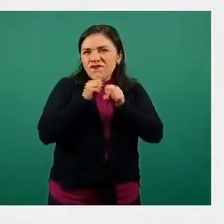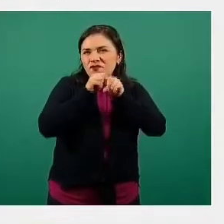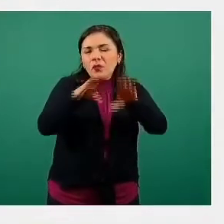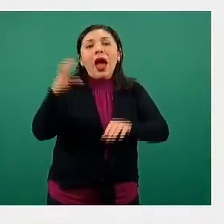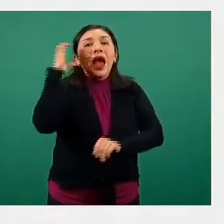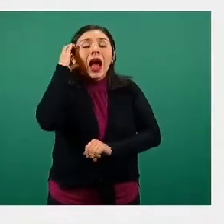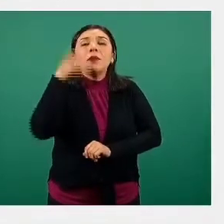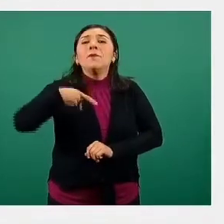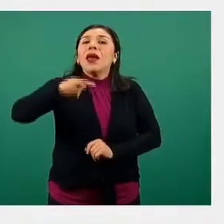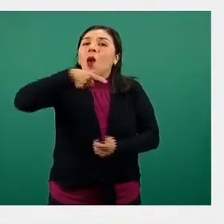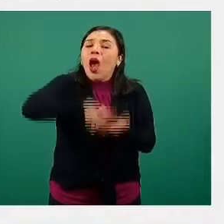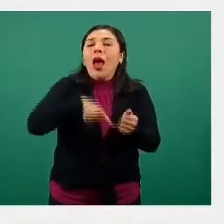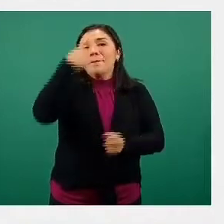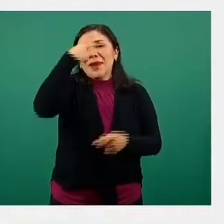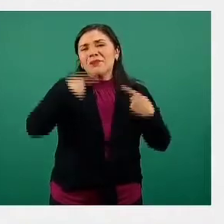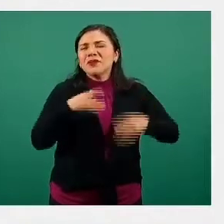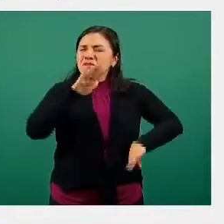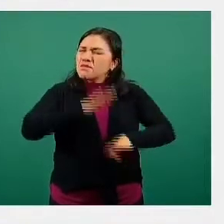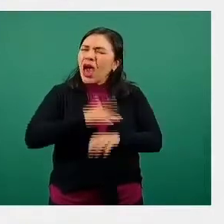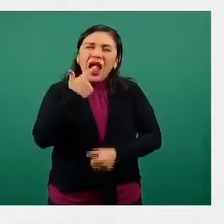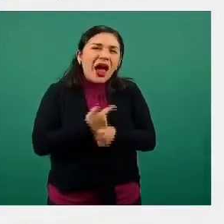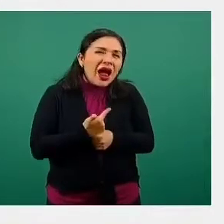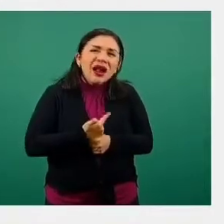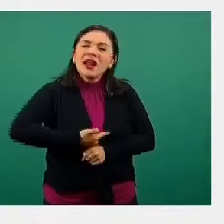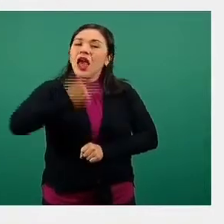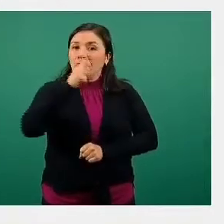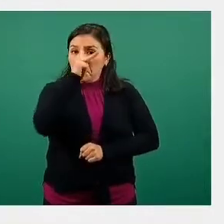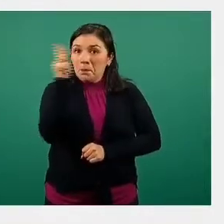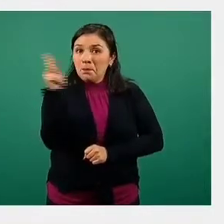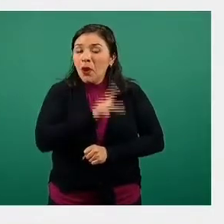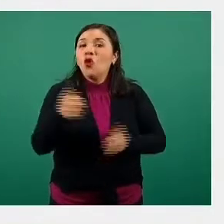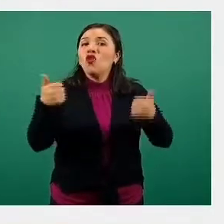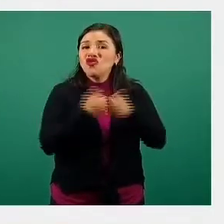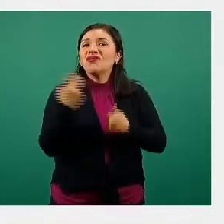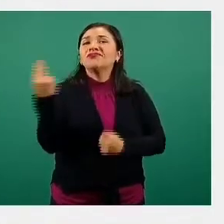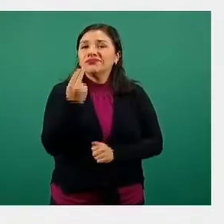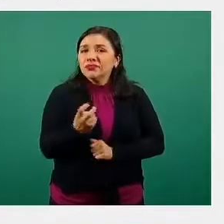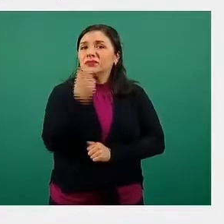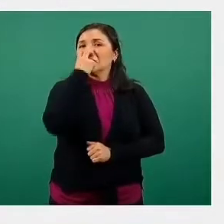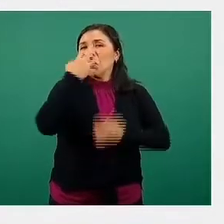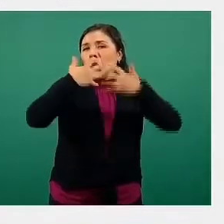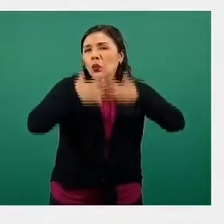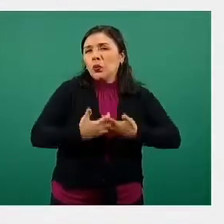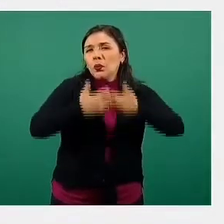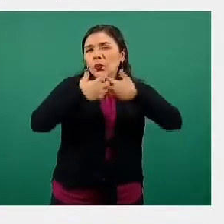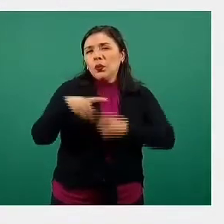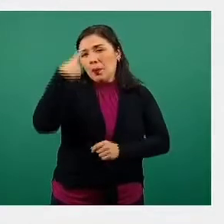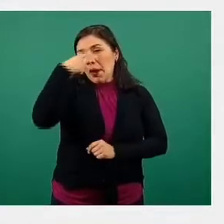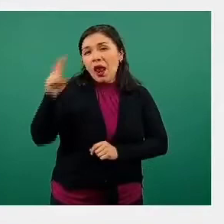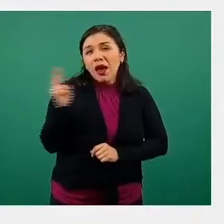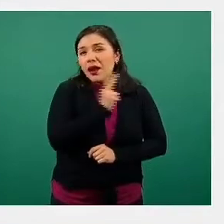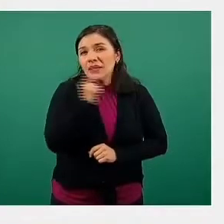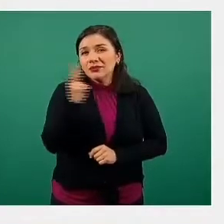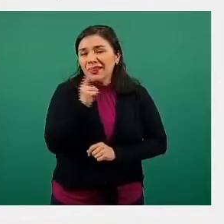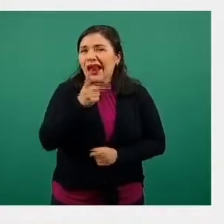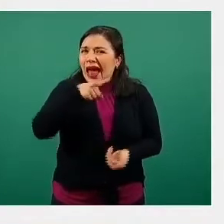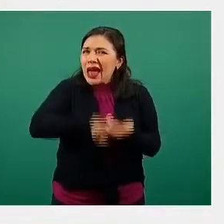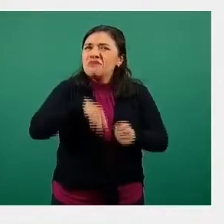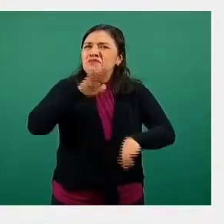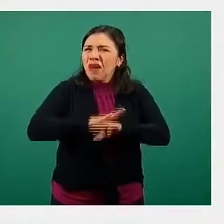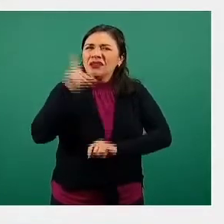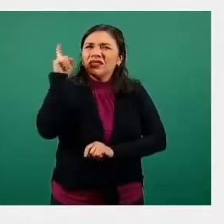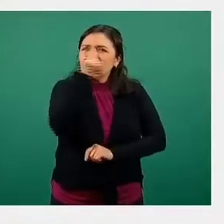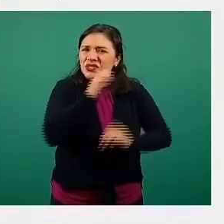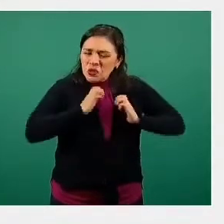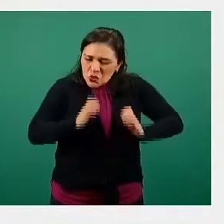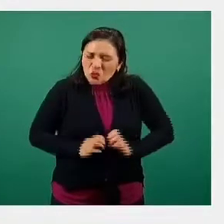tienen un ventilador para efectos de los pacientes que así lo requieren, son los pacientes con las mayores complicaciones y donde ya se